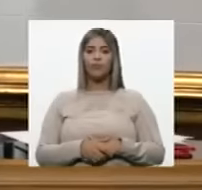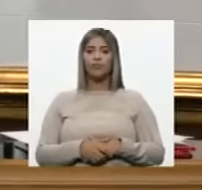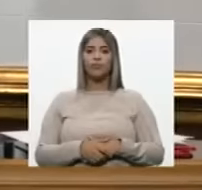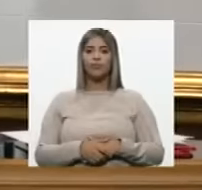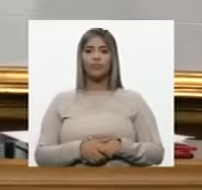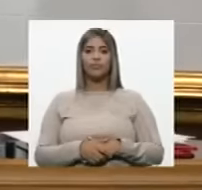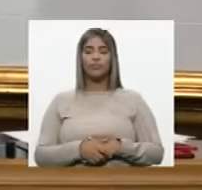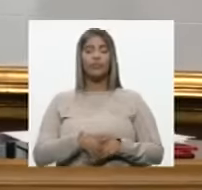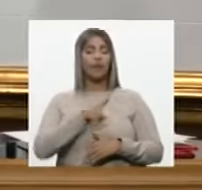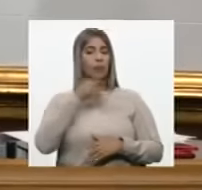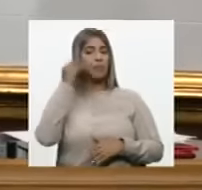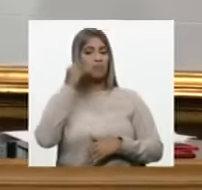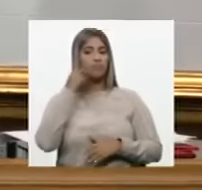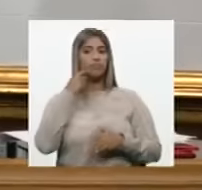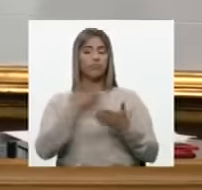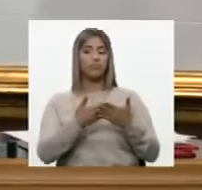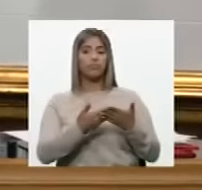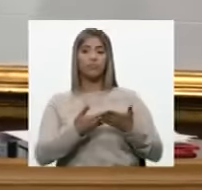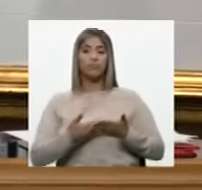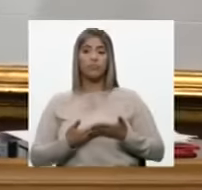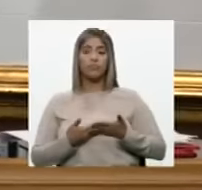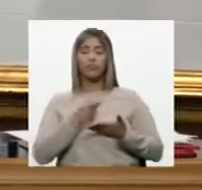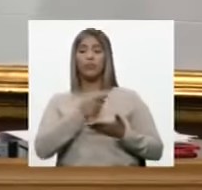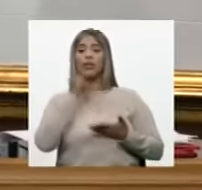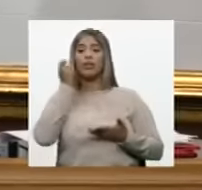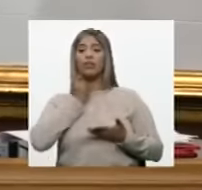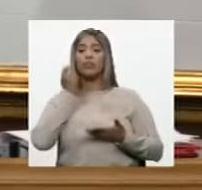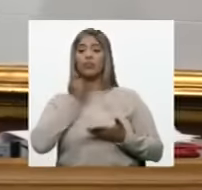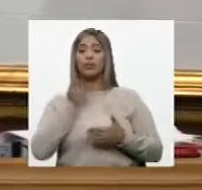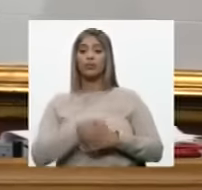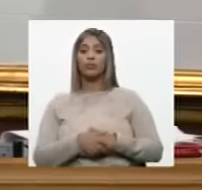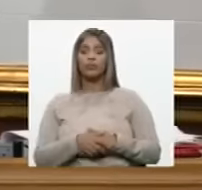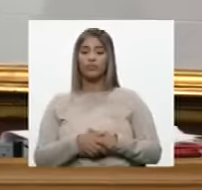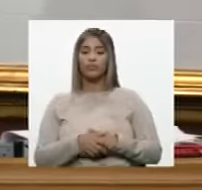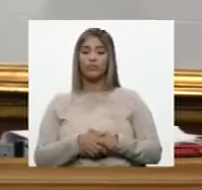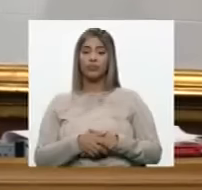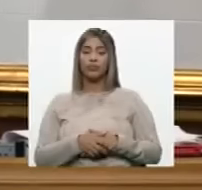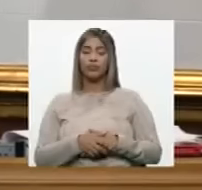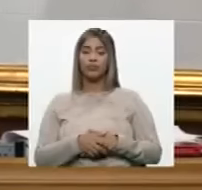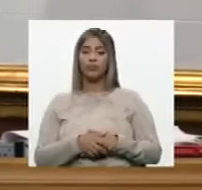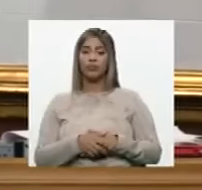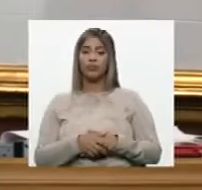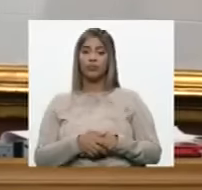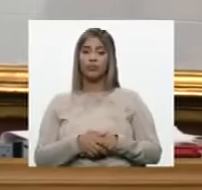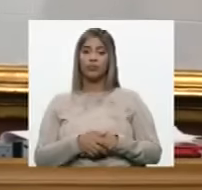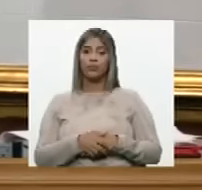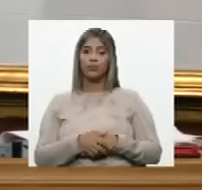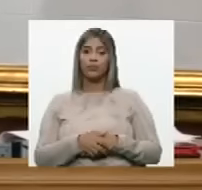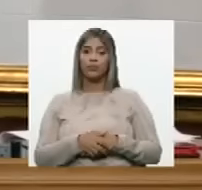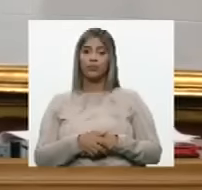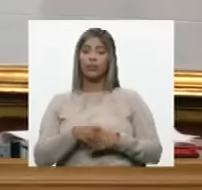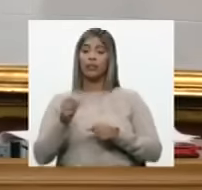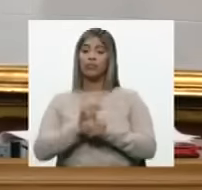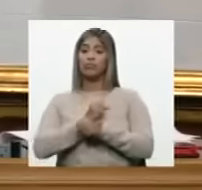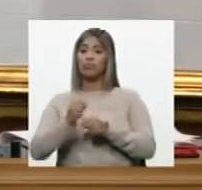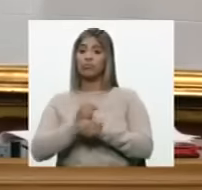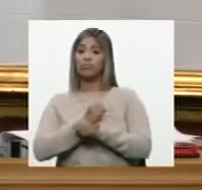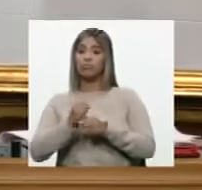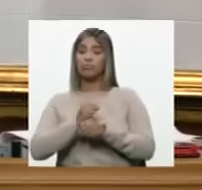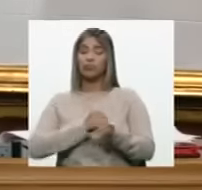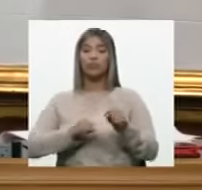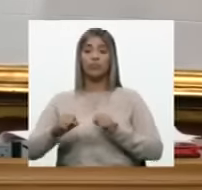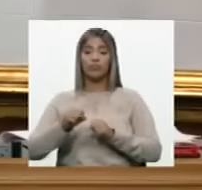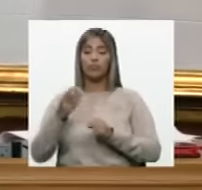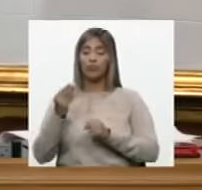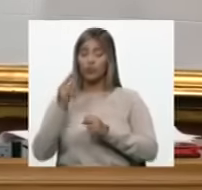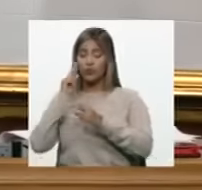Vamos a someter en consideración la solicitud hecha por el diputado Alessandrello, que se ha convertido en el máximo chambeador de esta